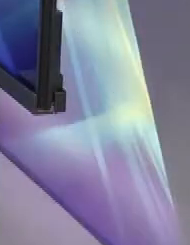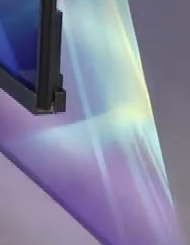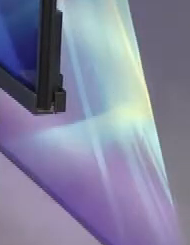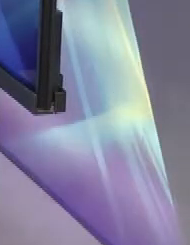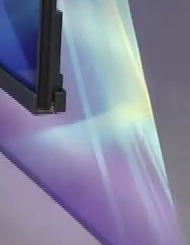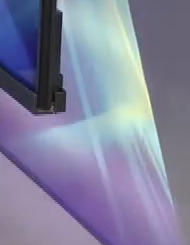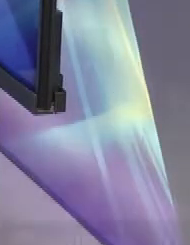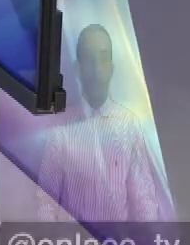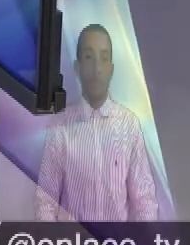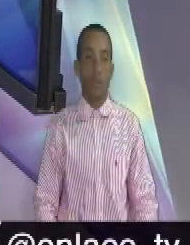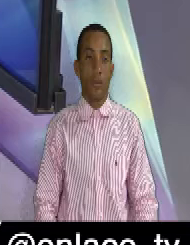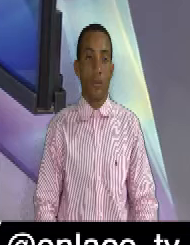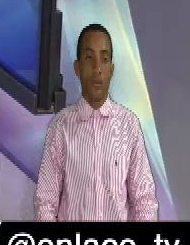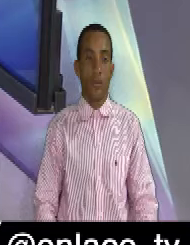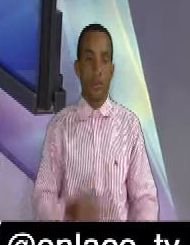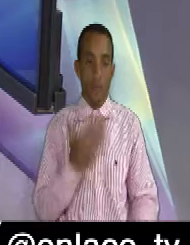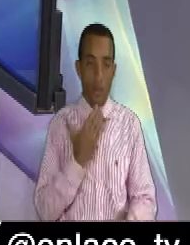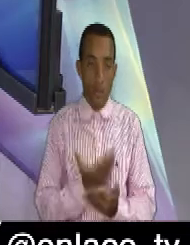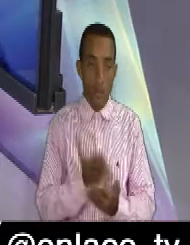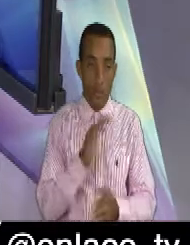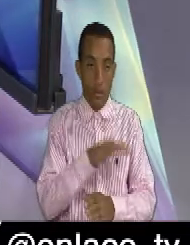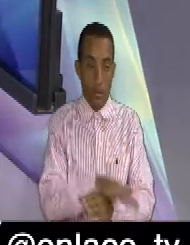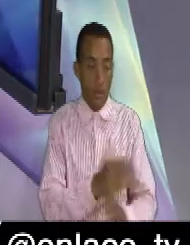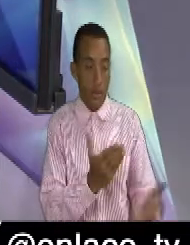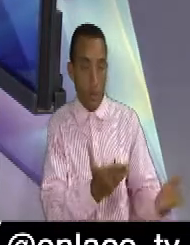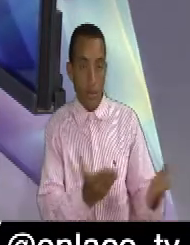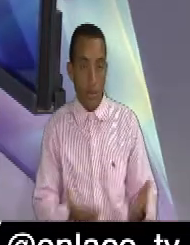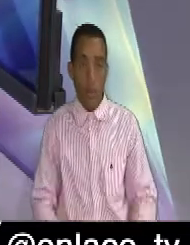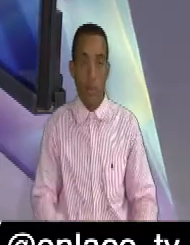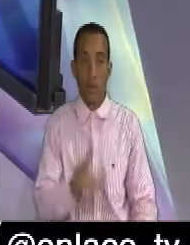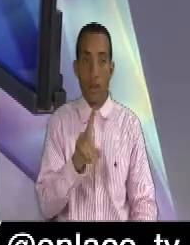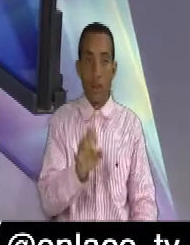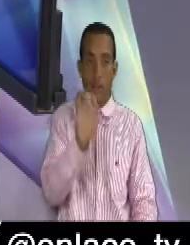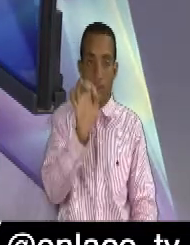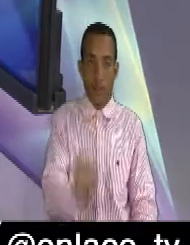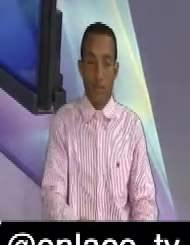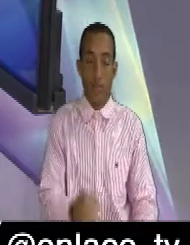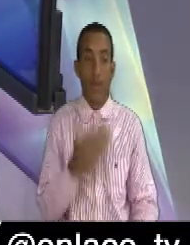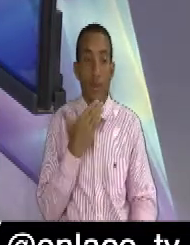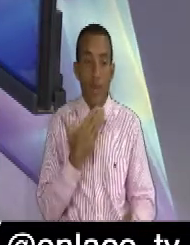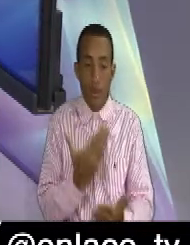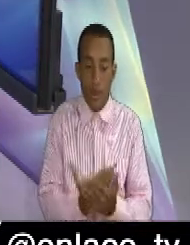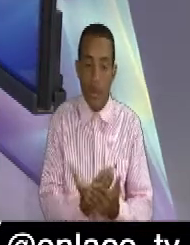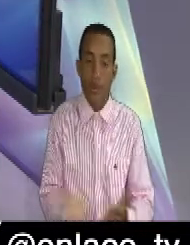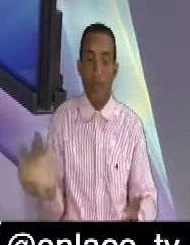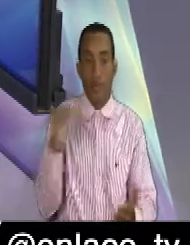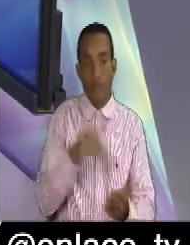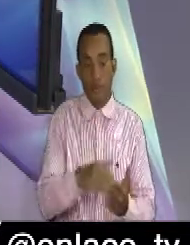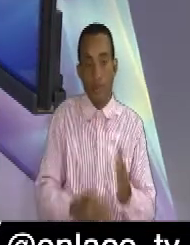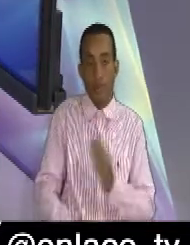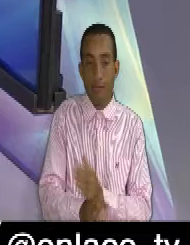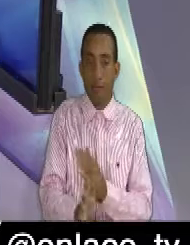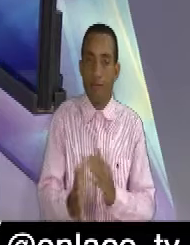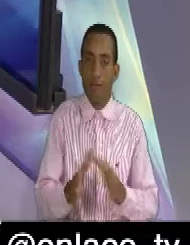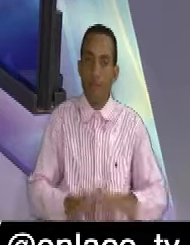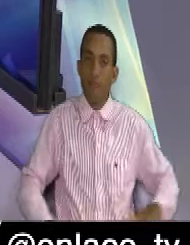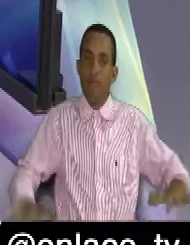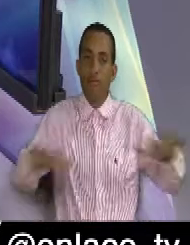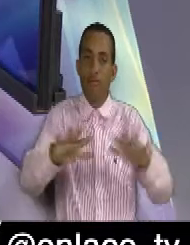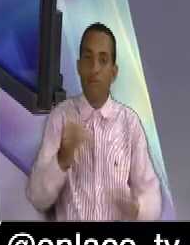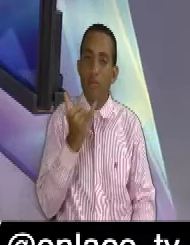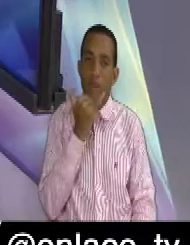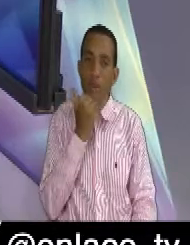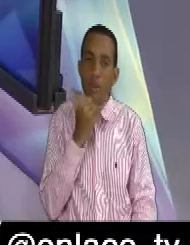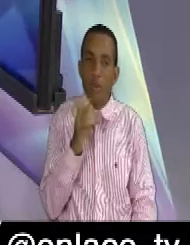Buenas tardes, 6 en punto. Bienvenidos, aquí empieza Enlace Noticias. Gracias por estar de nuevo con nosotros para contarles los últimos hechos más importantes